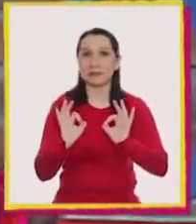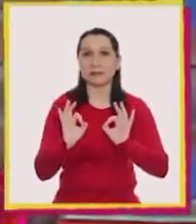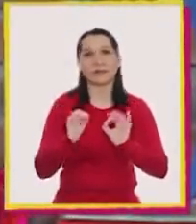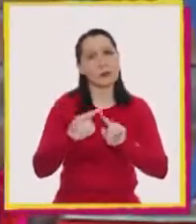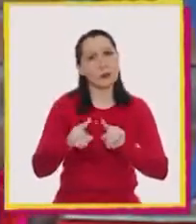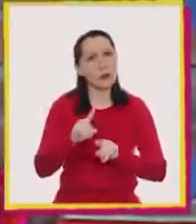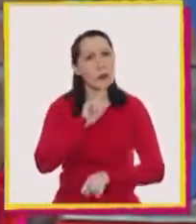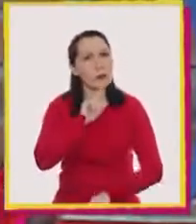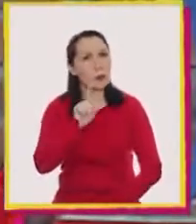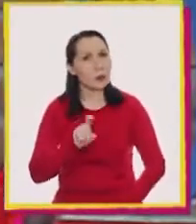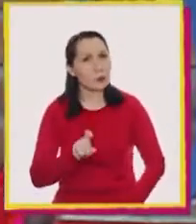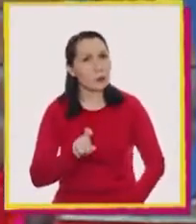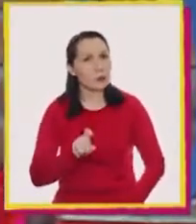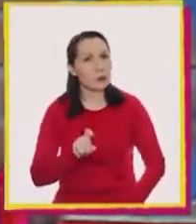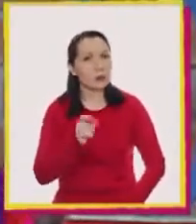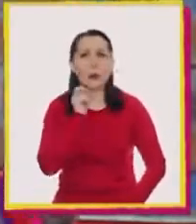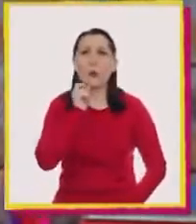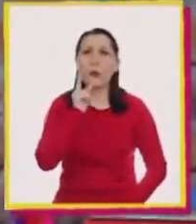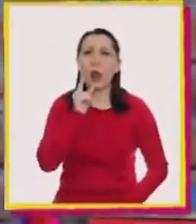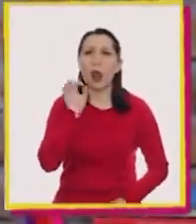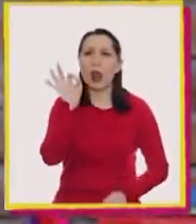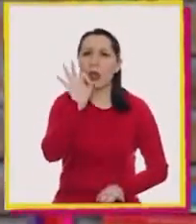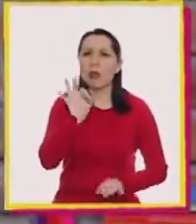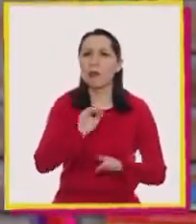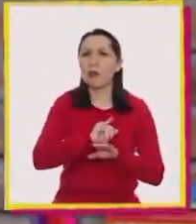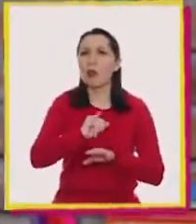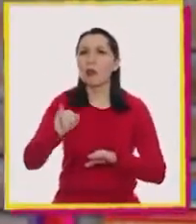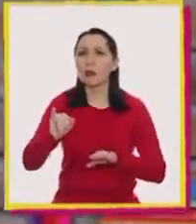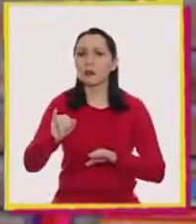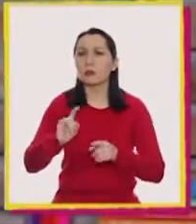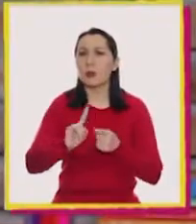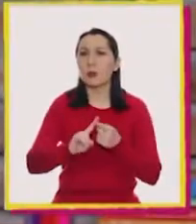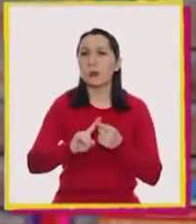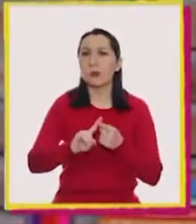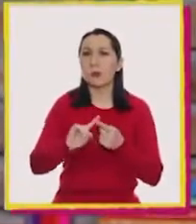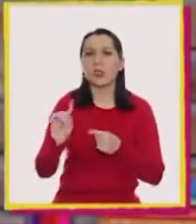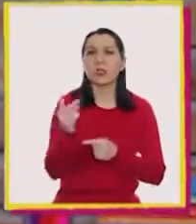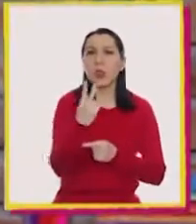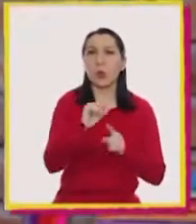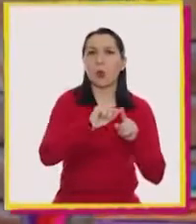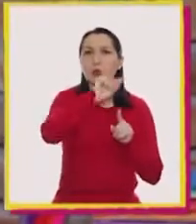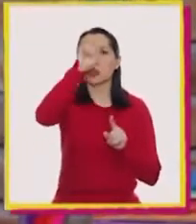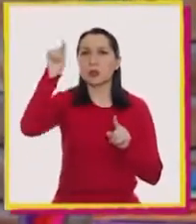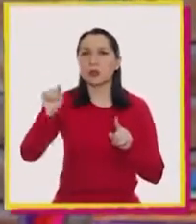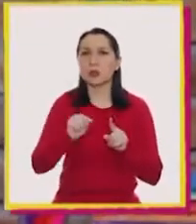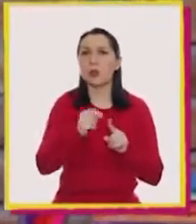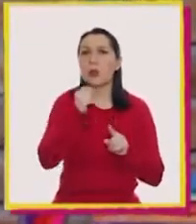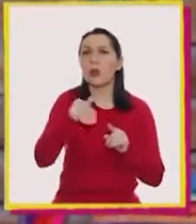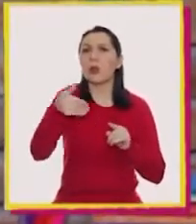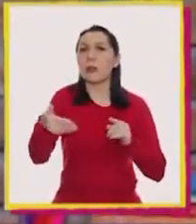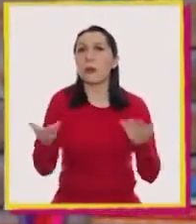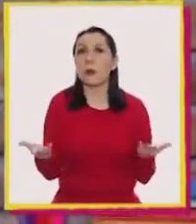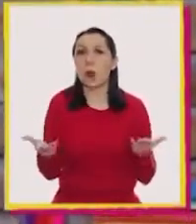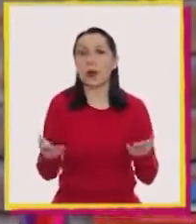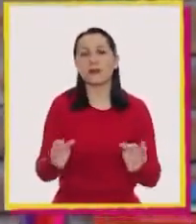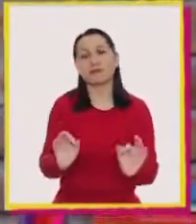¡Perfecto! Pero otra pregunta. ¿Qué figura vendría después del segundo círculo?